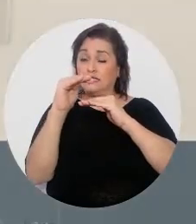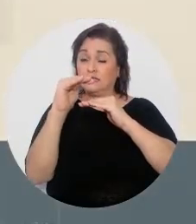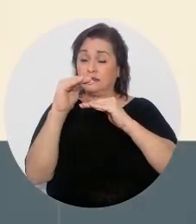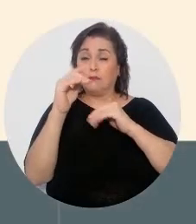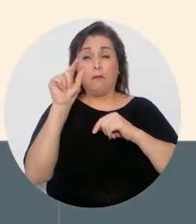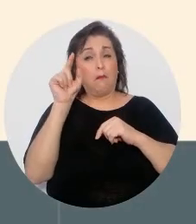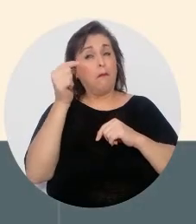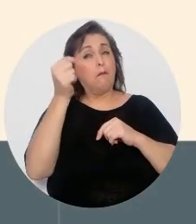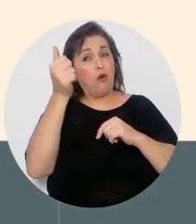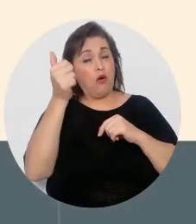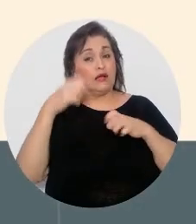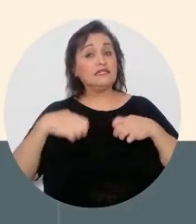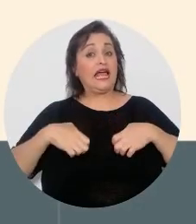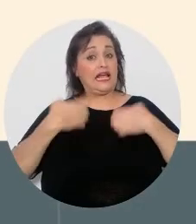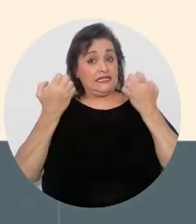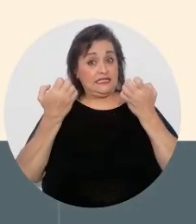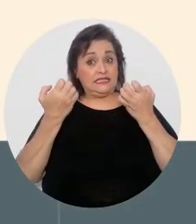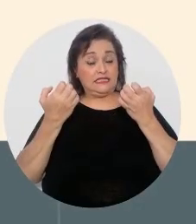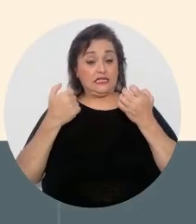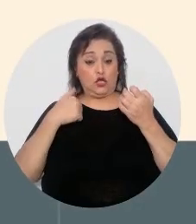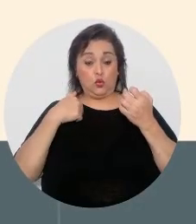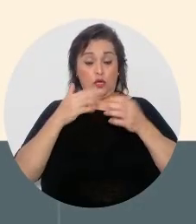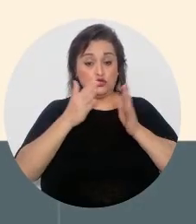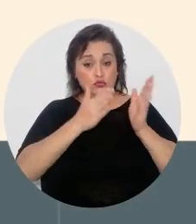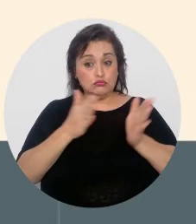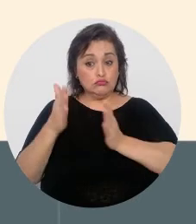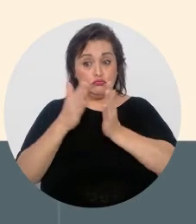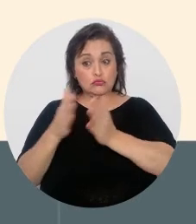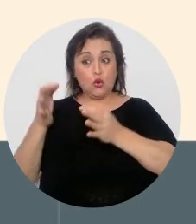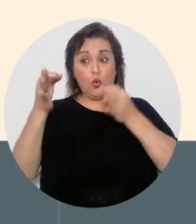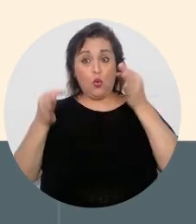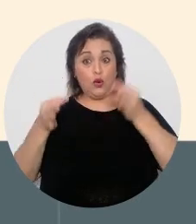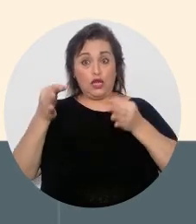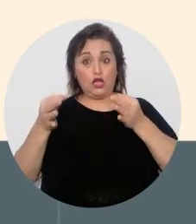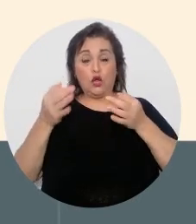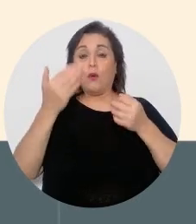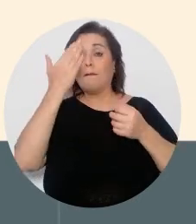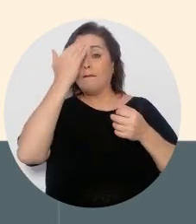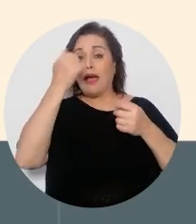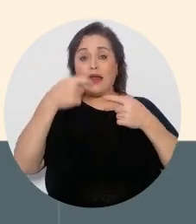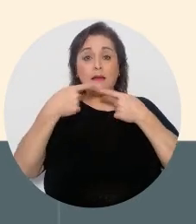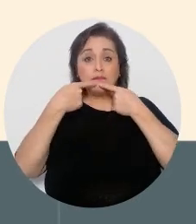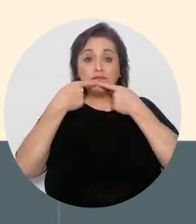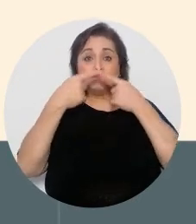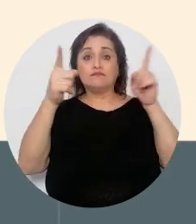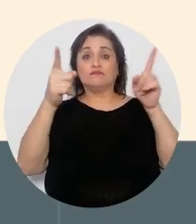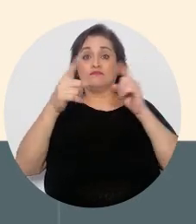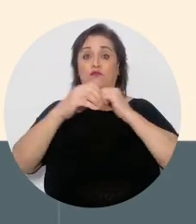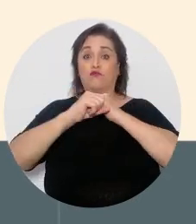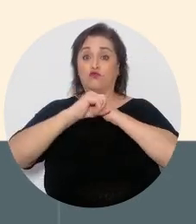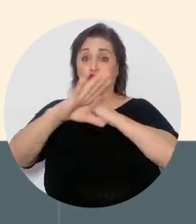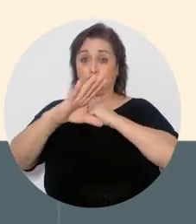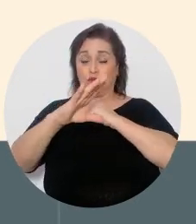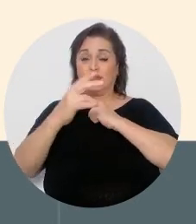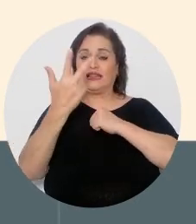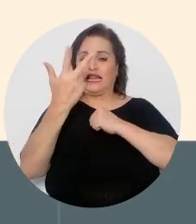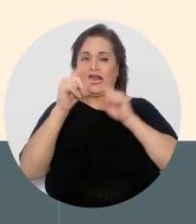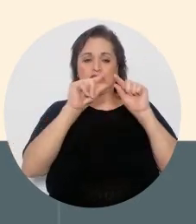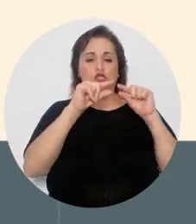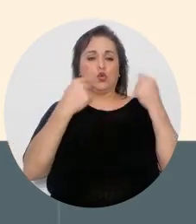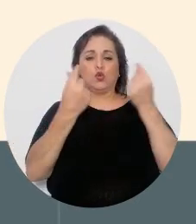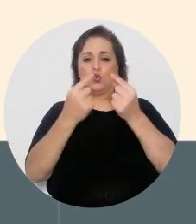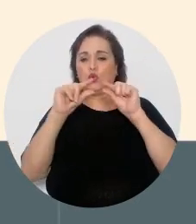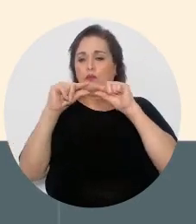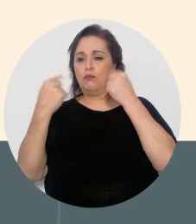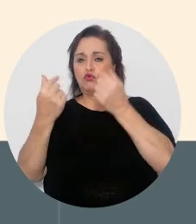limitaciones pocas que existen en nuestro ordenamiento para la difusión de propaganda, encontramos tres